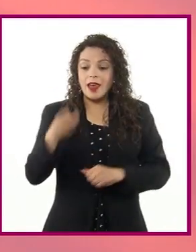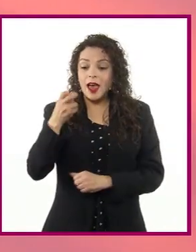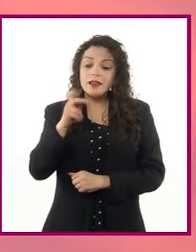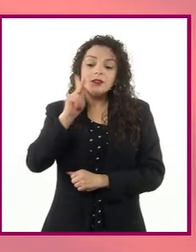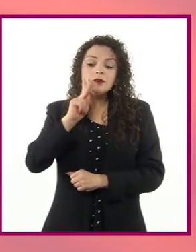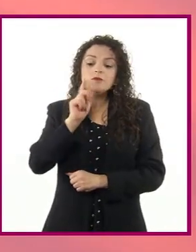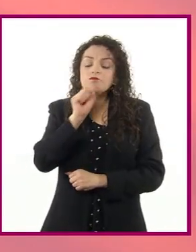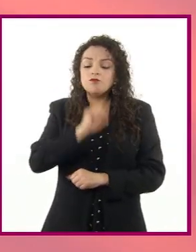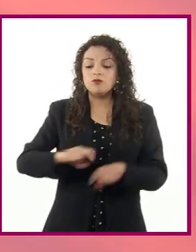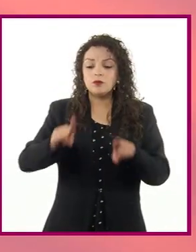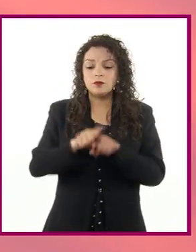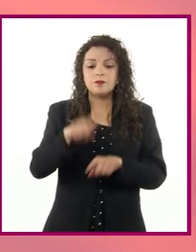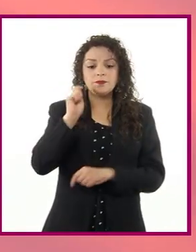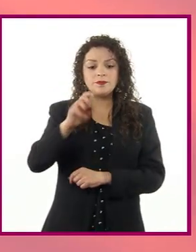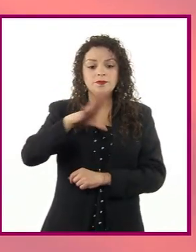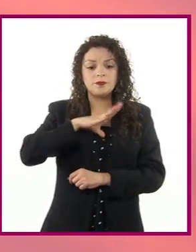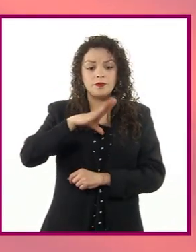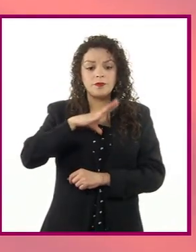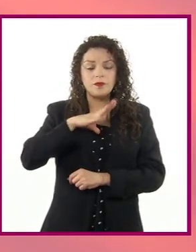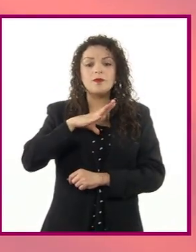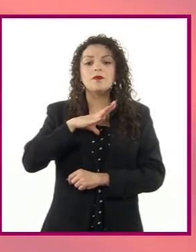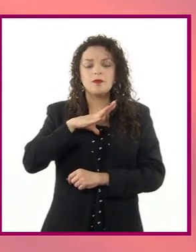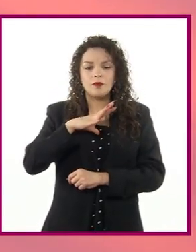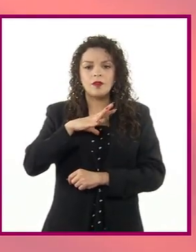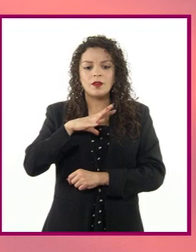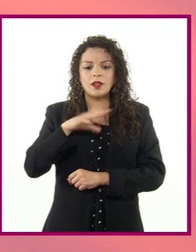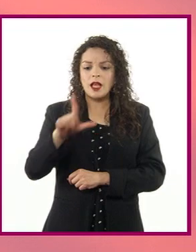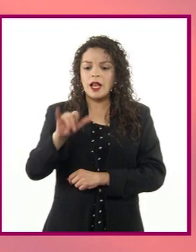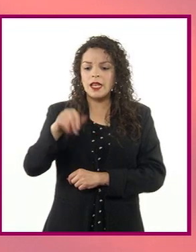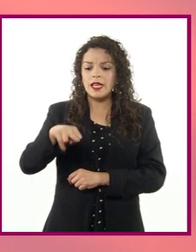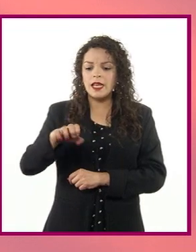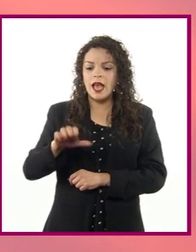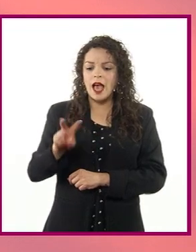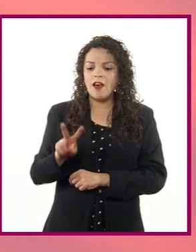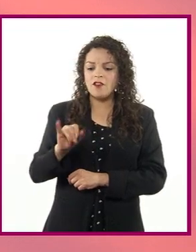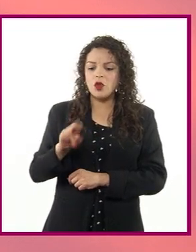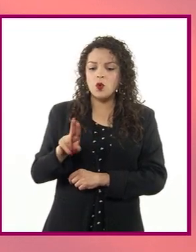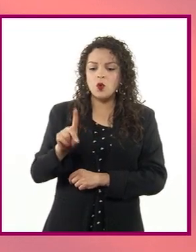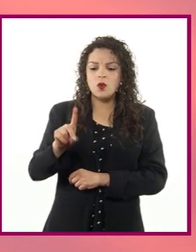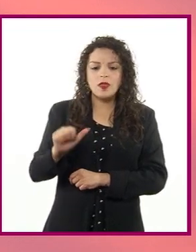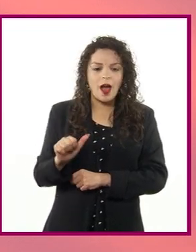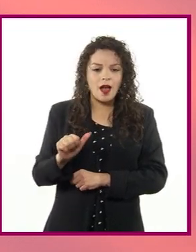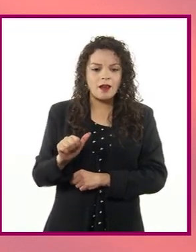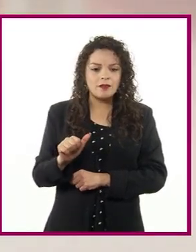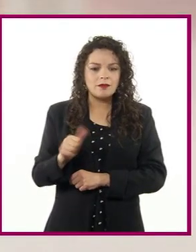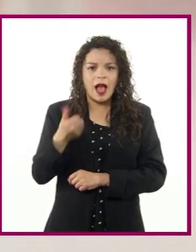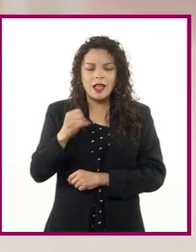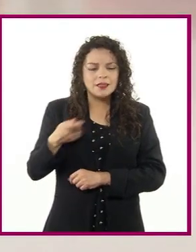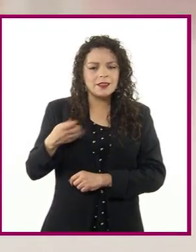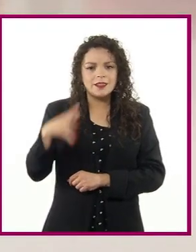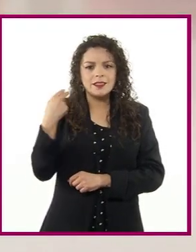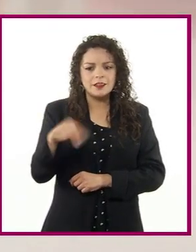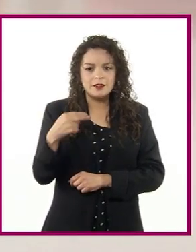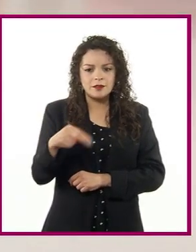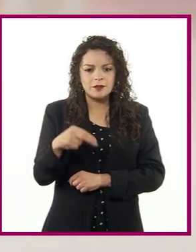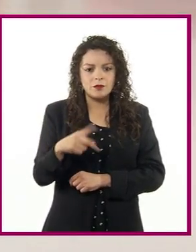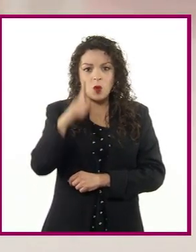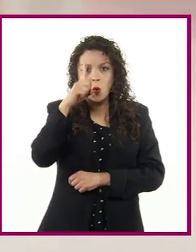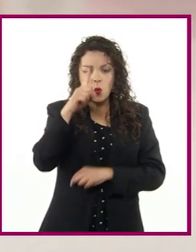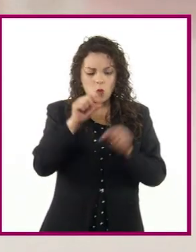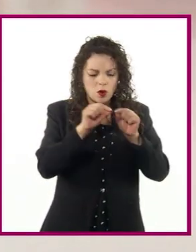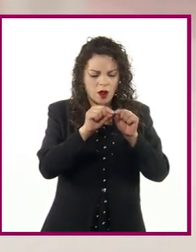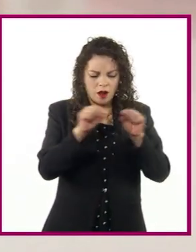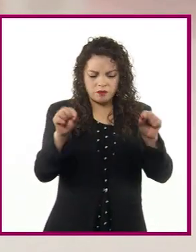señalan y controlan las líneas viudas, así se les llama, cuando queda una línea en una página y el resto